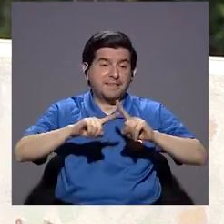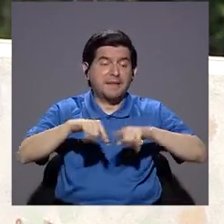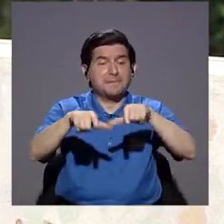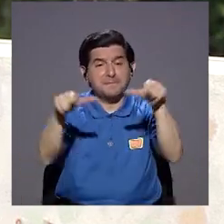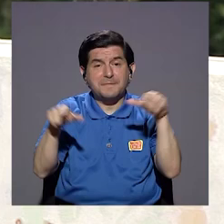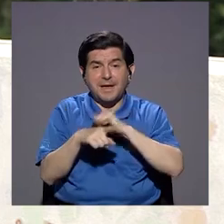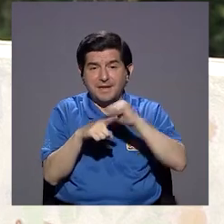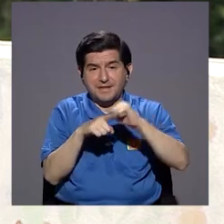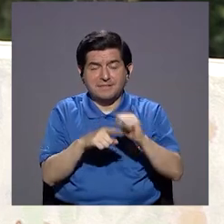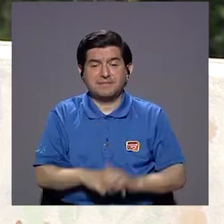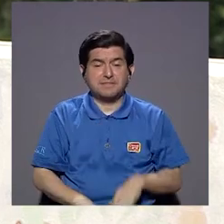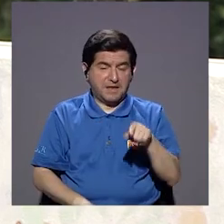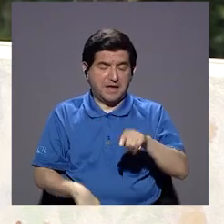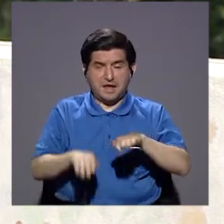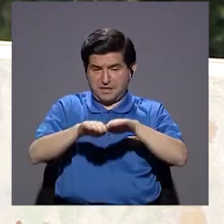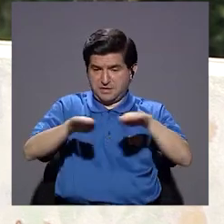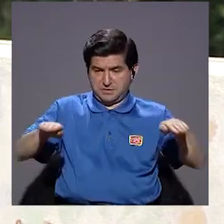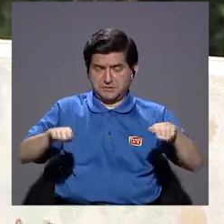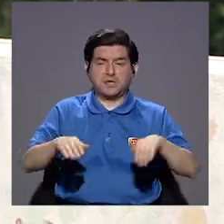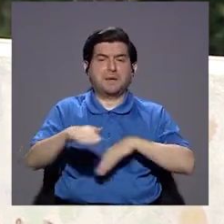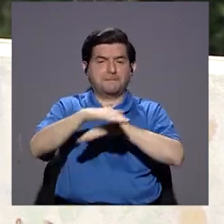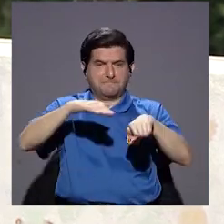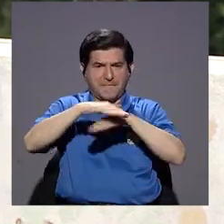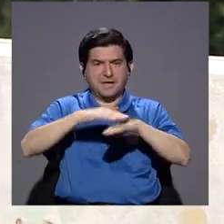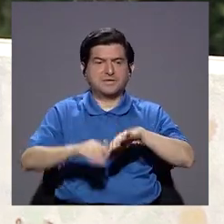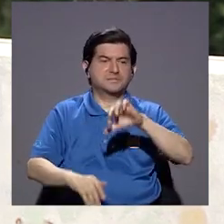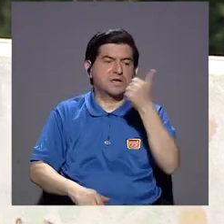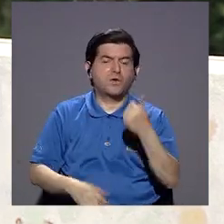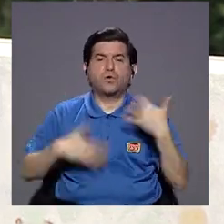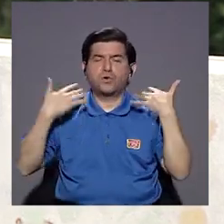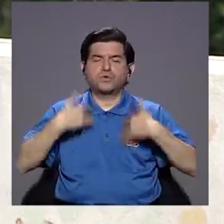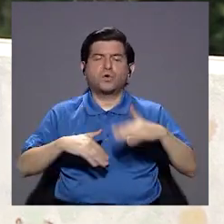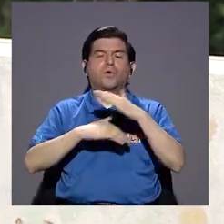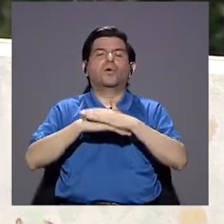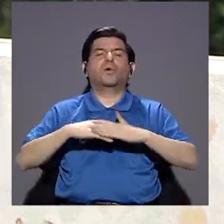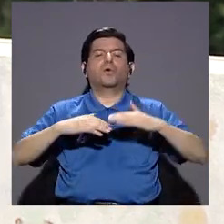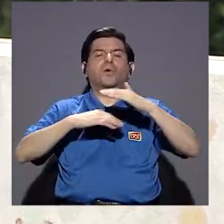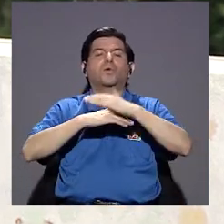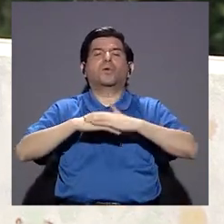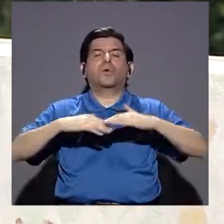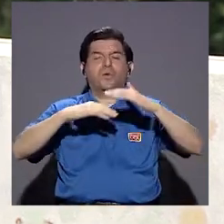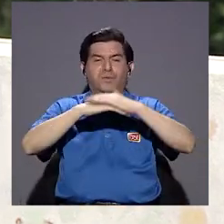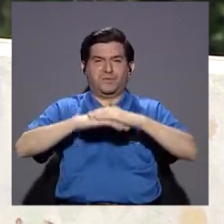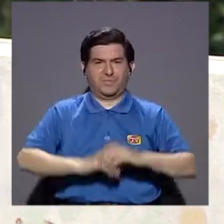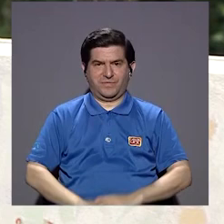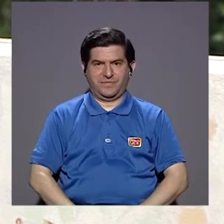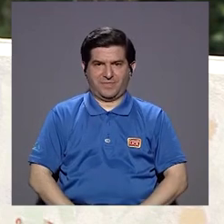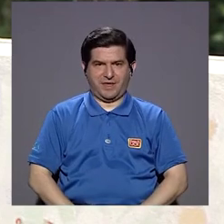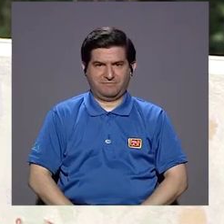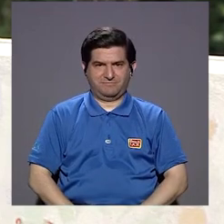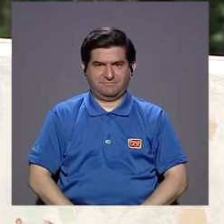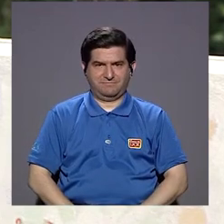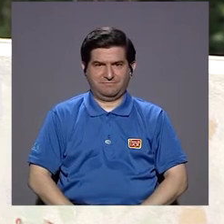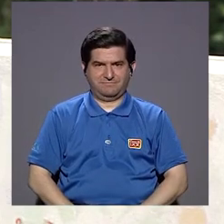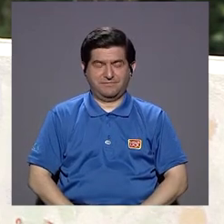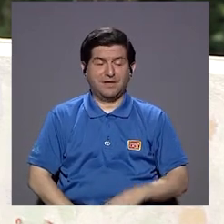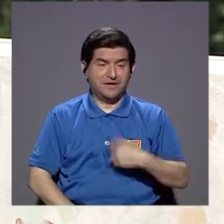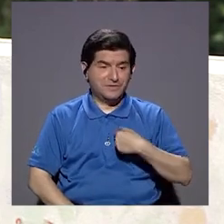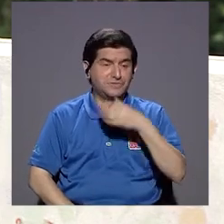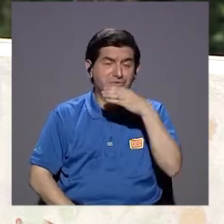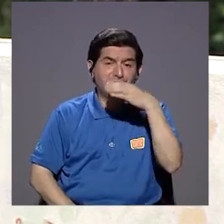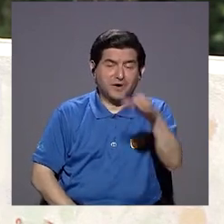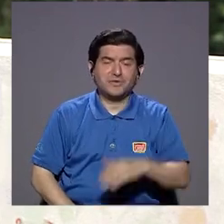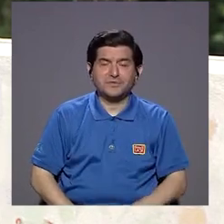donde uno practica. Entonces el mat es lo más básico. Y lo otro es ropa cómoda. Ropa cómoda, yo